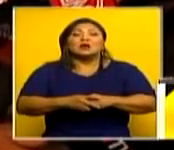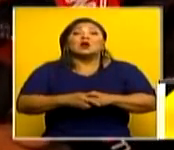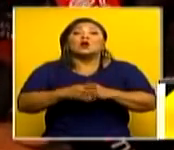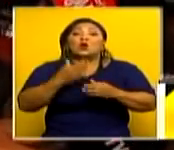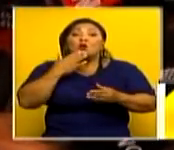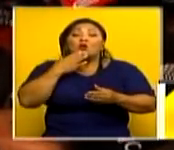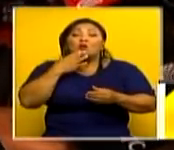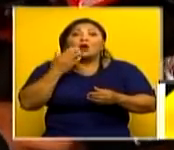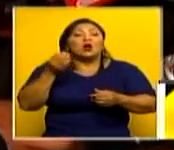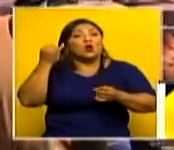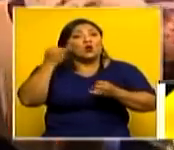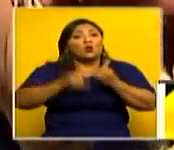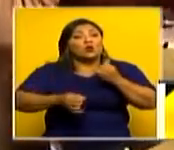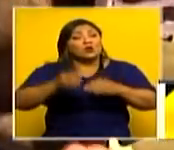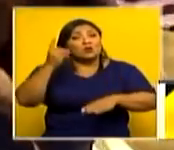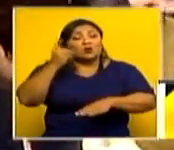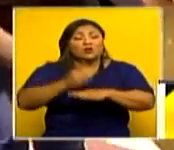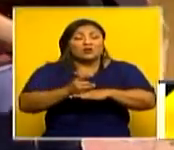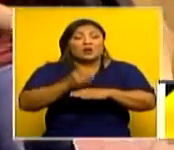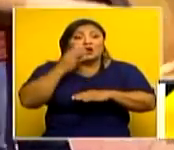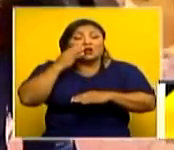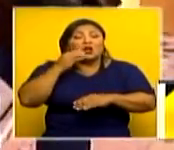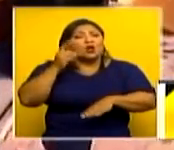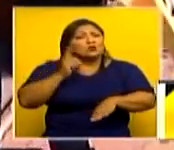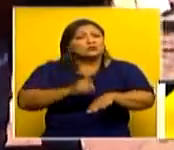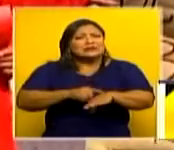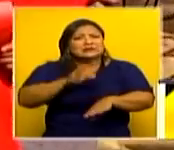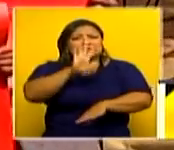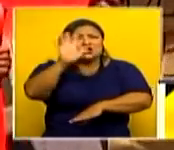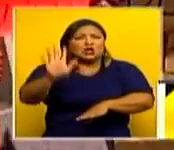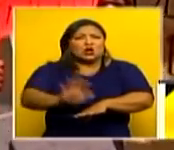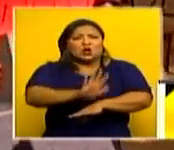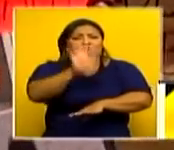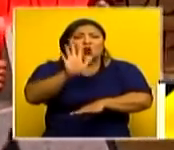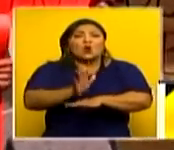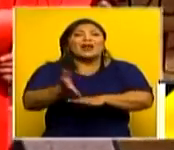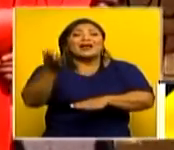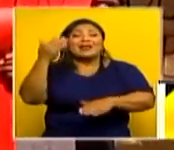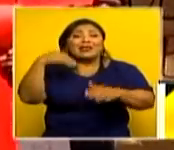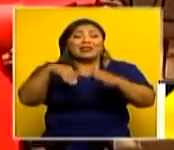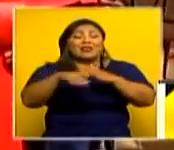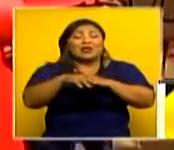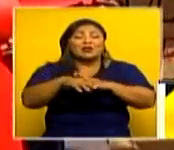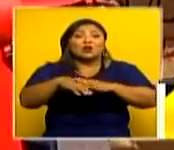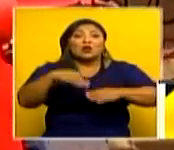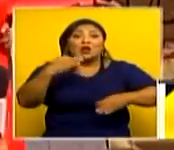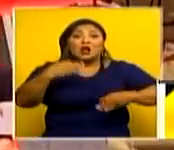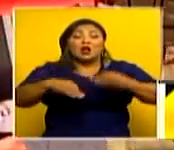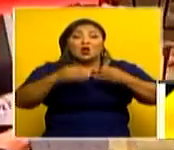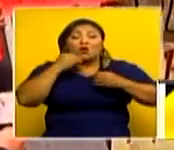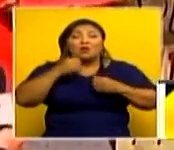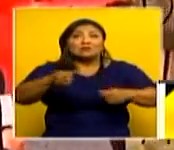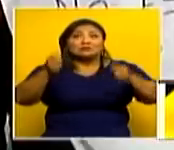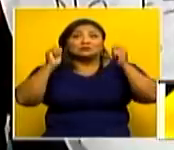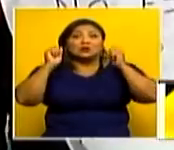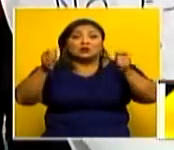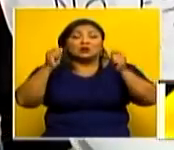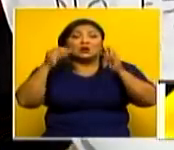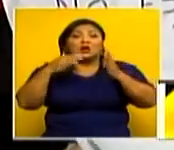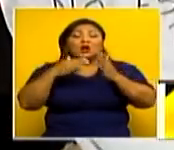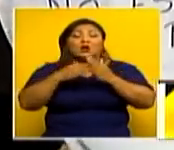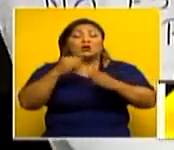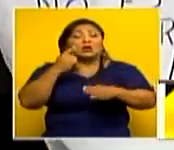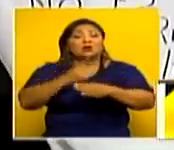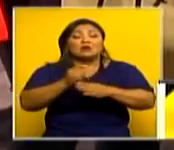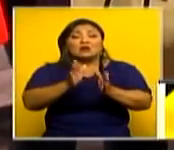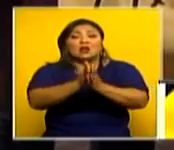extraordinaria que ha habido en estos últimos días. La diligencia duró más de 5 horas. En los exteriores de la unidad judicial hubo manifestaciones en contra de la exigencia